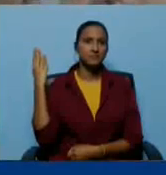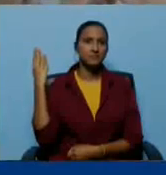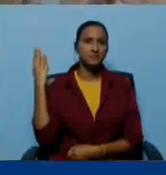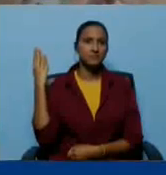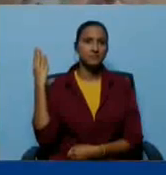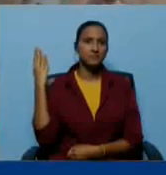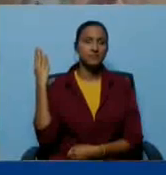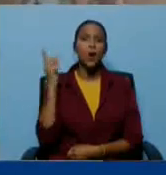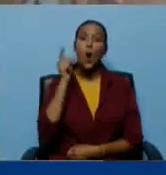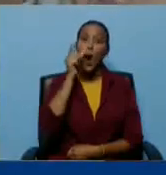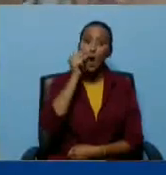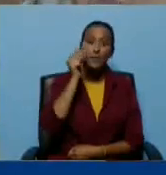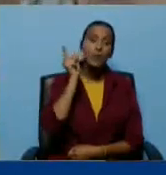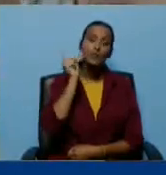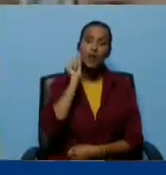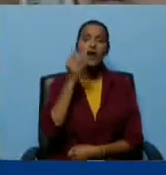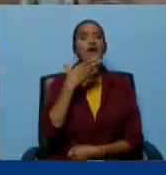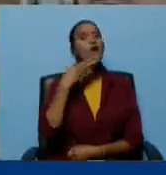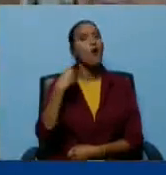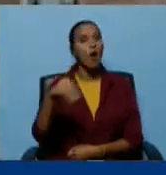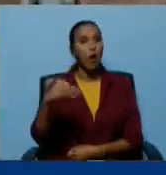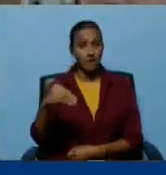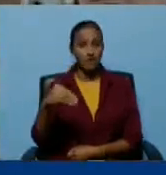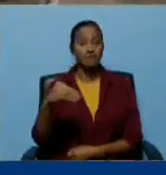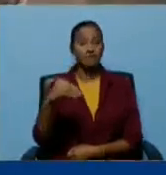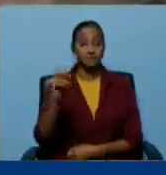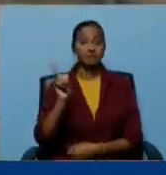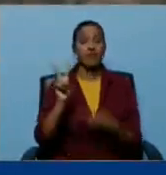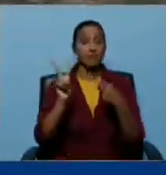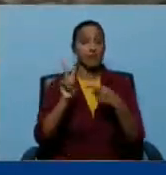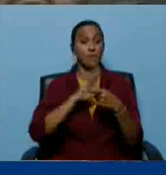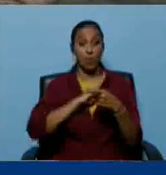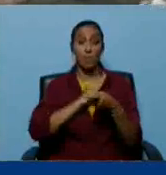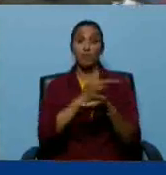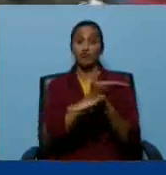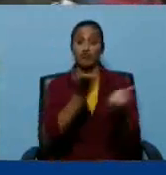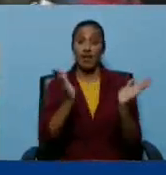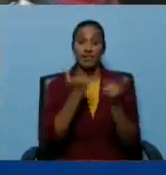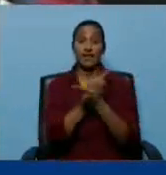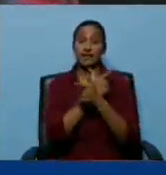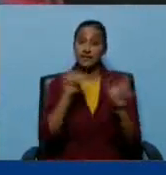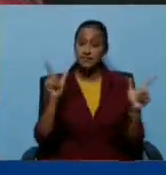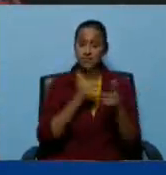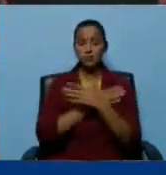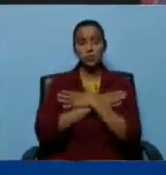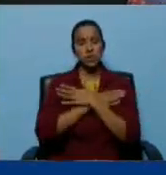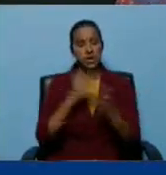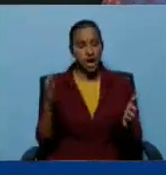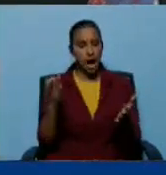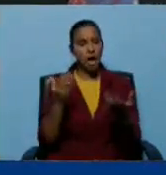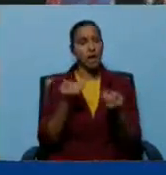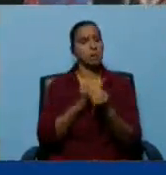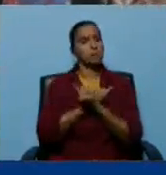Muchachas y muchachos, a ustedes les pertenece la patria libre, soberana,